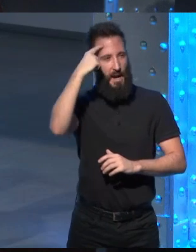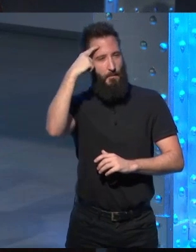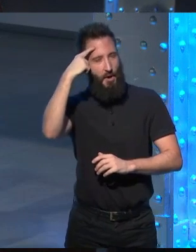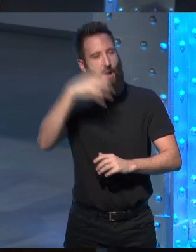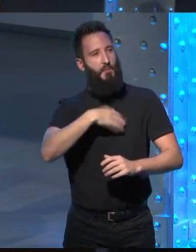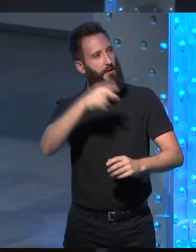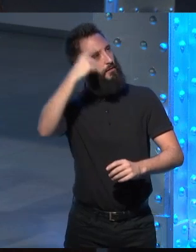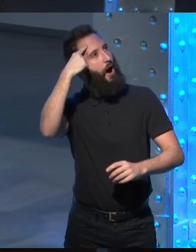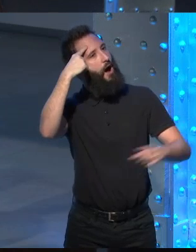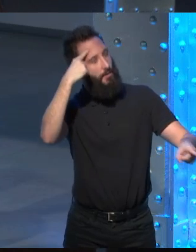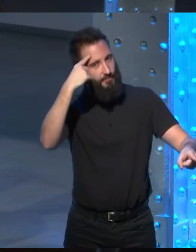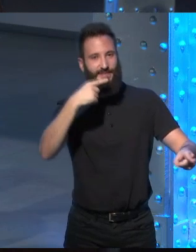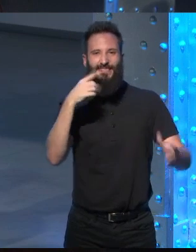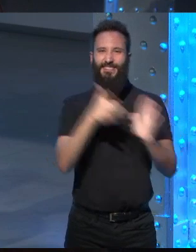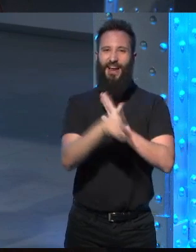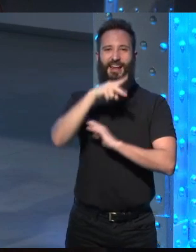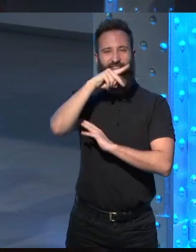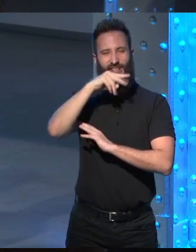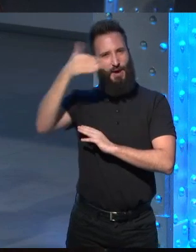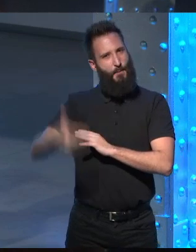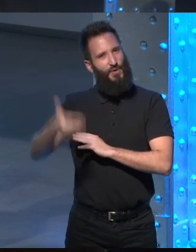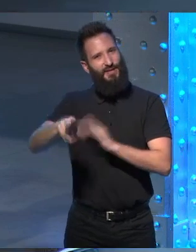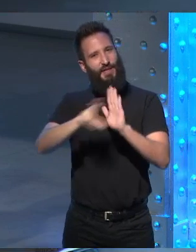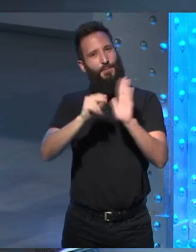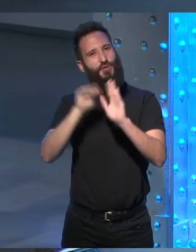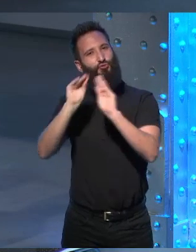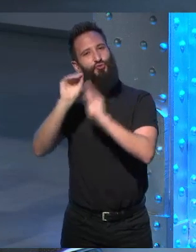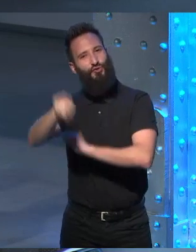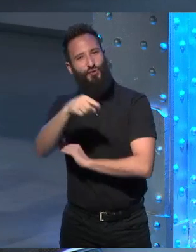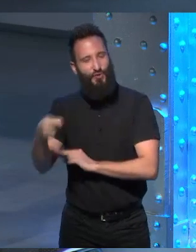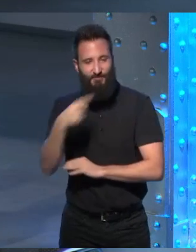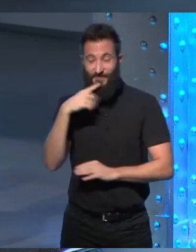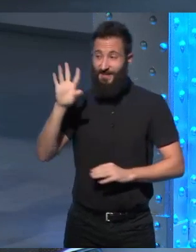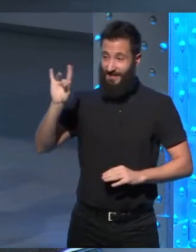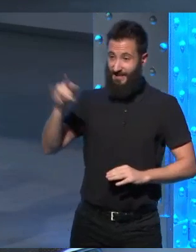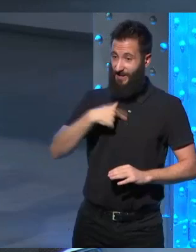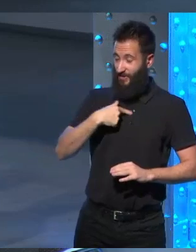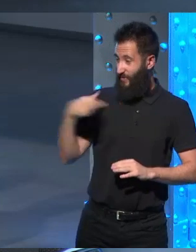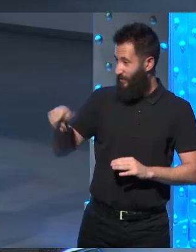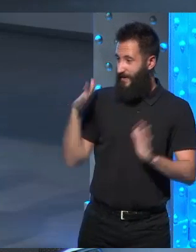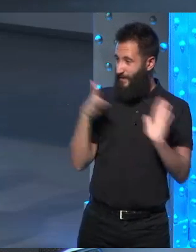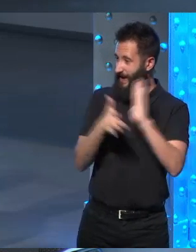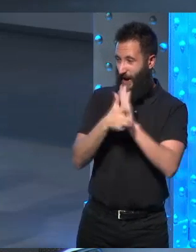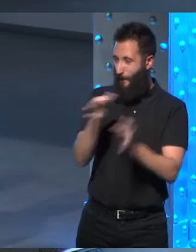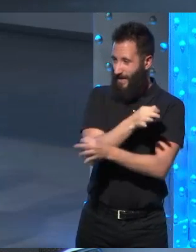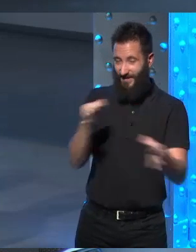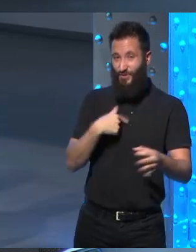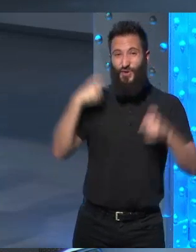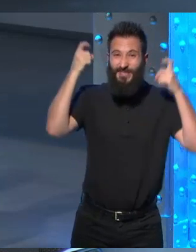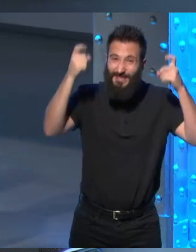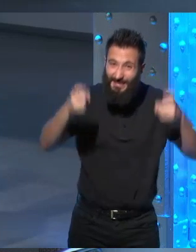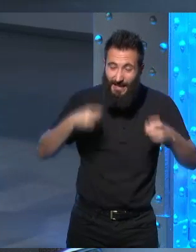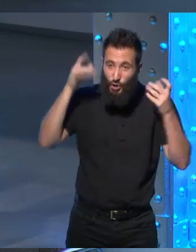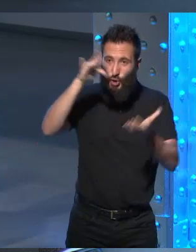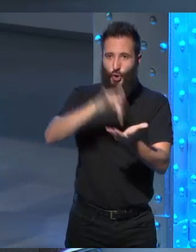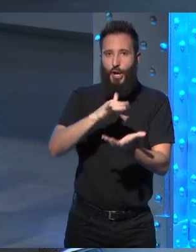se acuerde. La narrativa, qué importante es también en tus vídeos, ¿no? Sí, efectivamente, o sea, lo has explicado perfectamente, Marta, y es que yo intento, en el momento en el